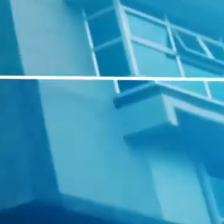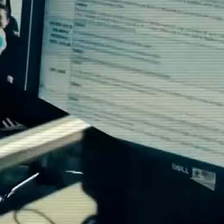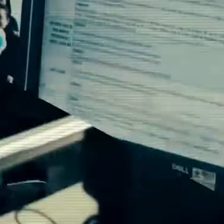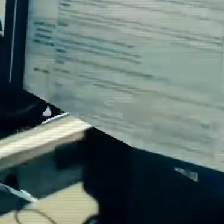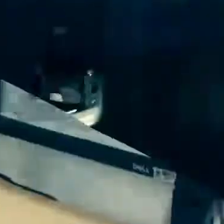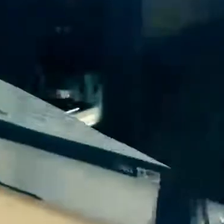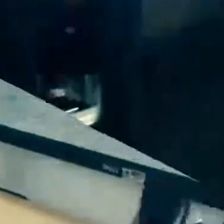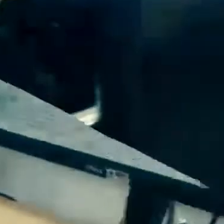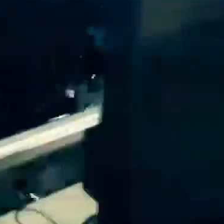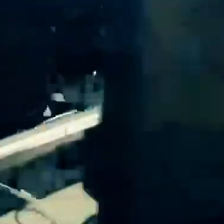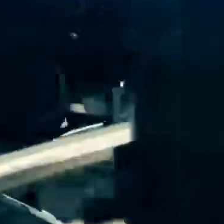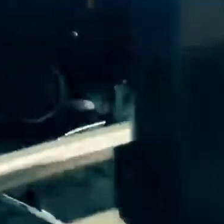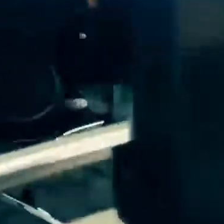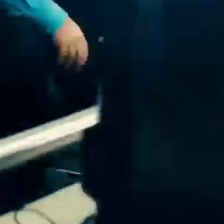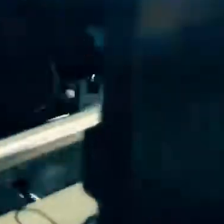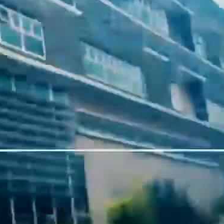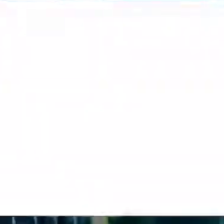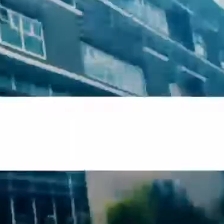Música